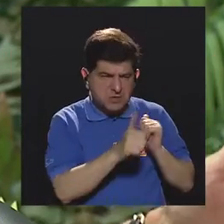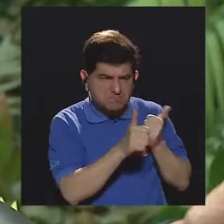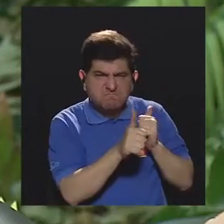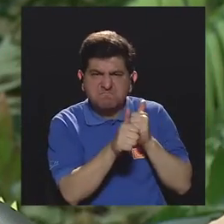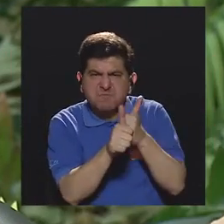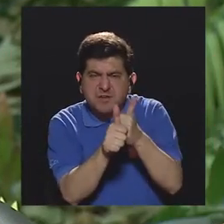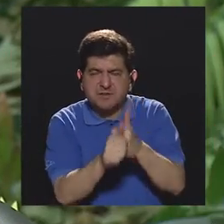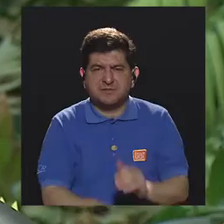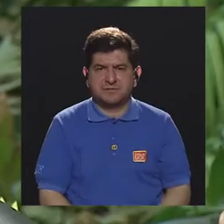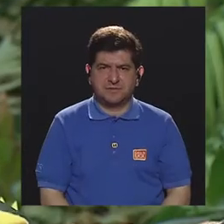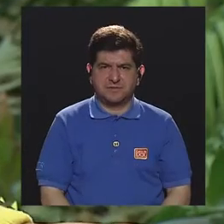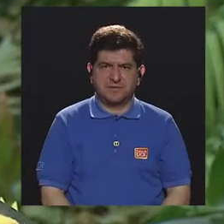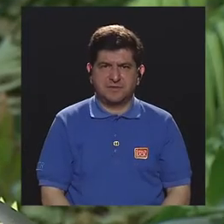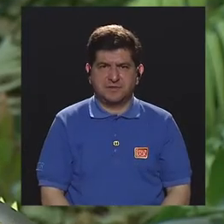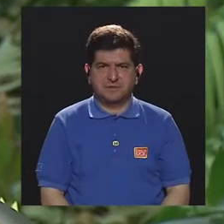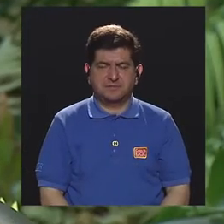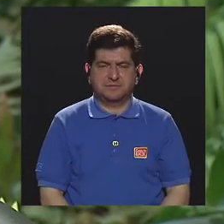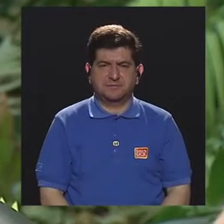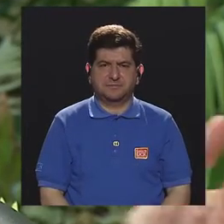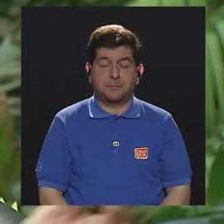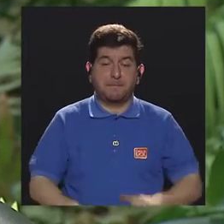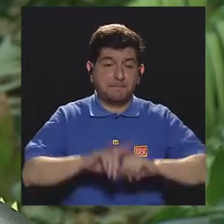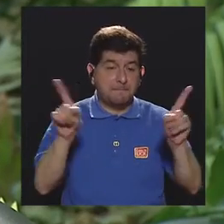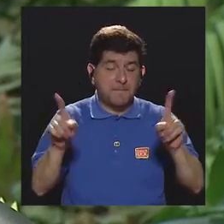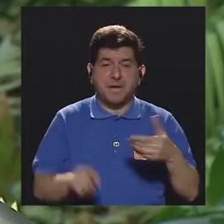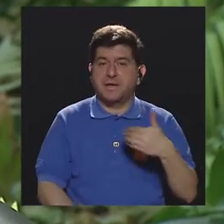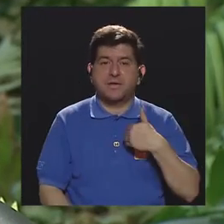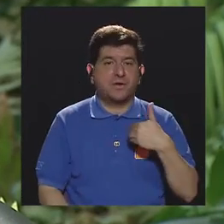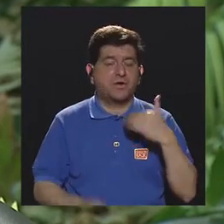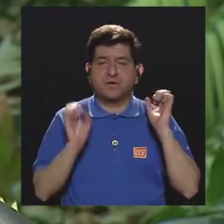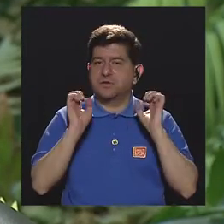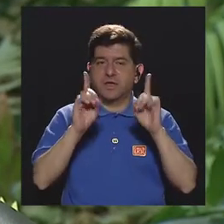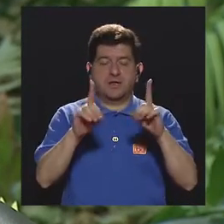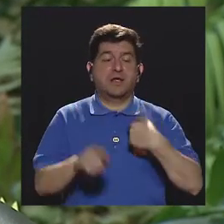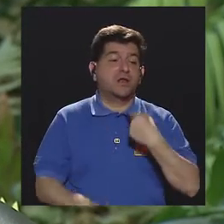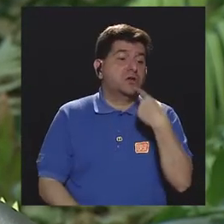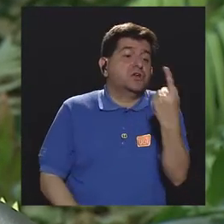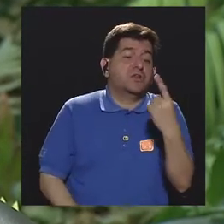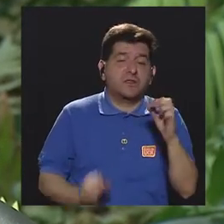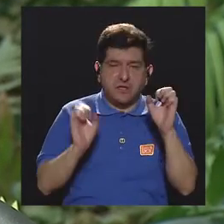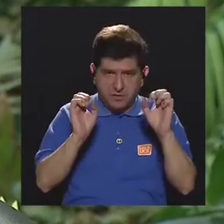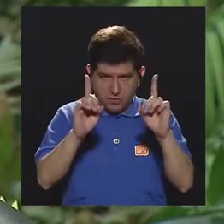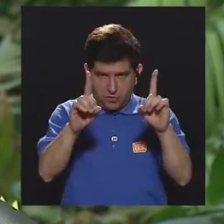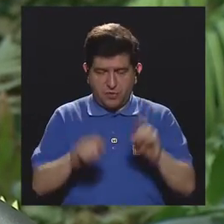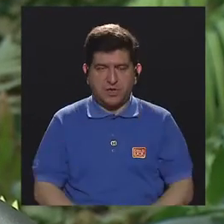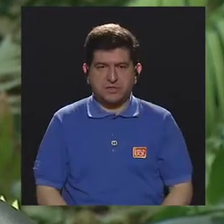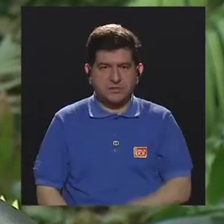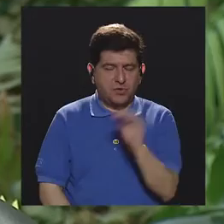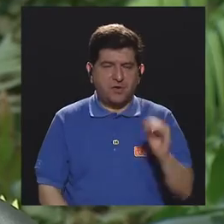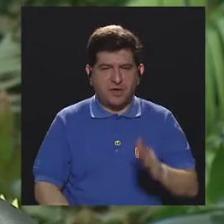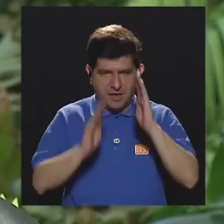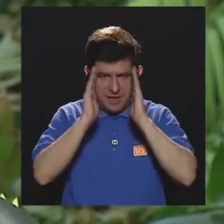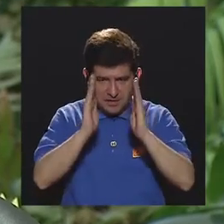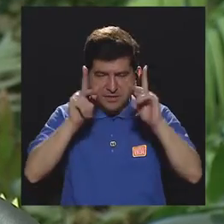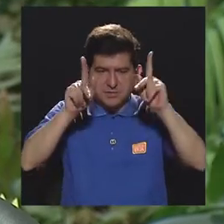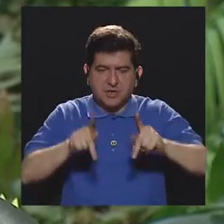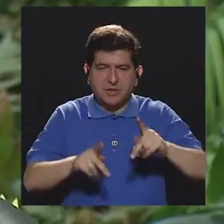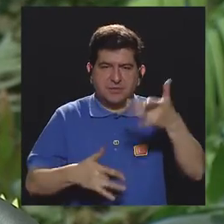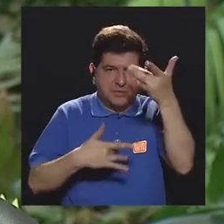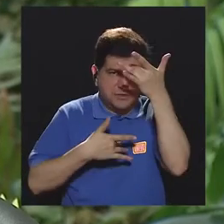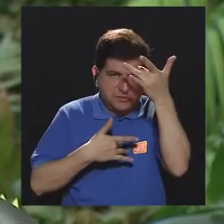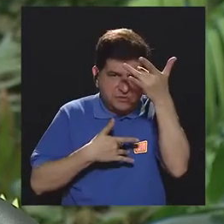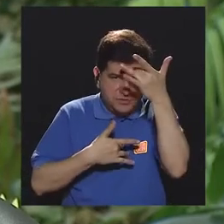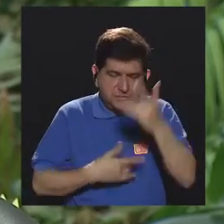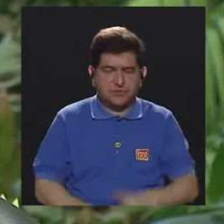perseguir, facilitar, menos extremos, pero no se tiene educación. Digo yo que la educación y el tratamiento a la